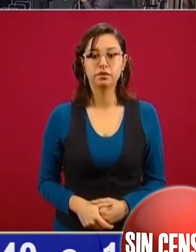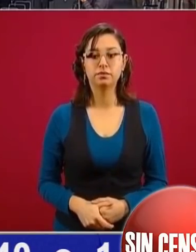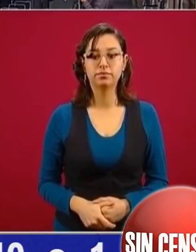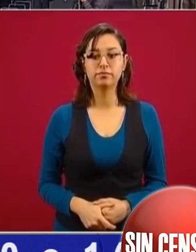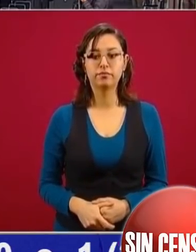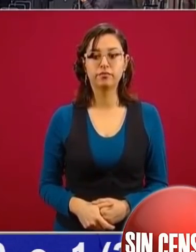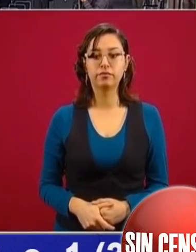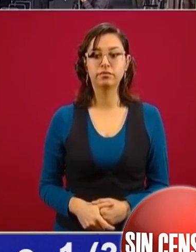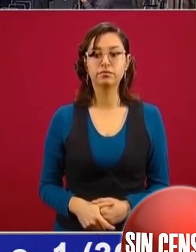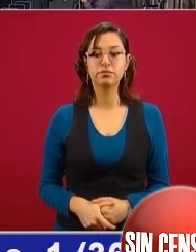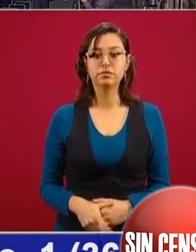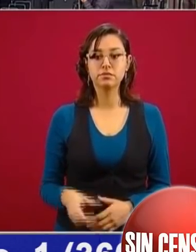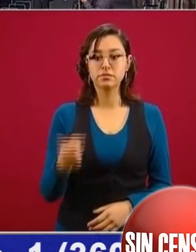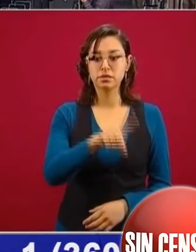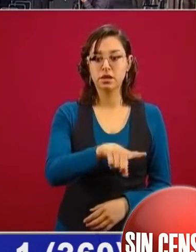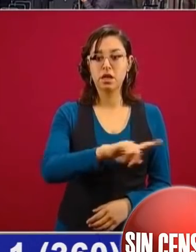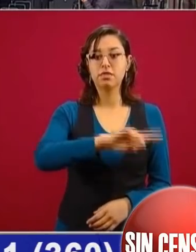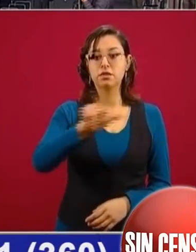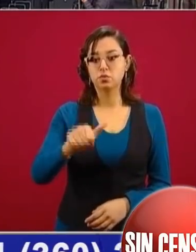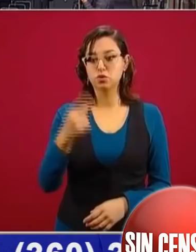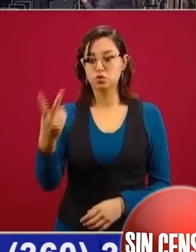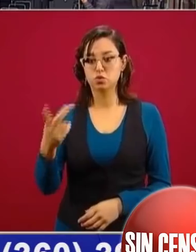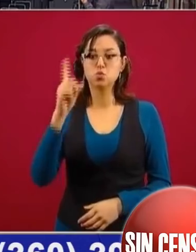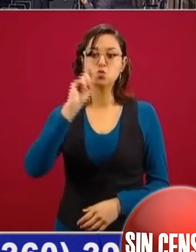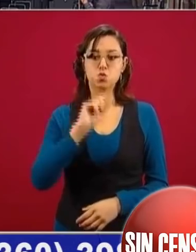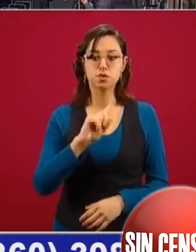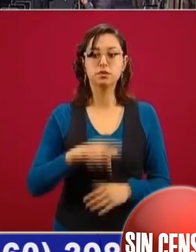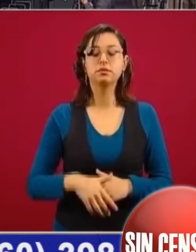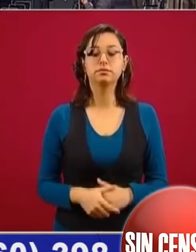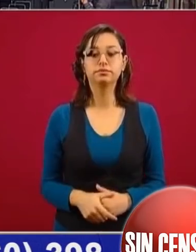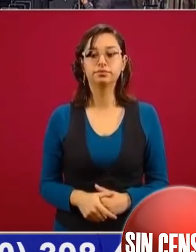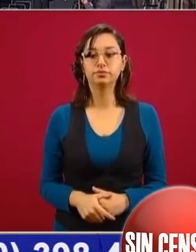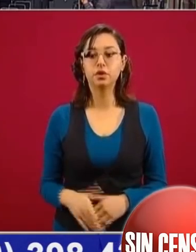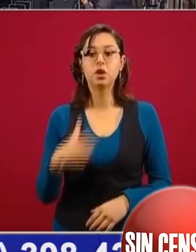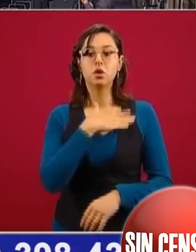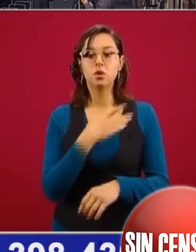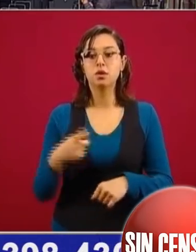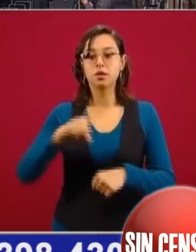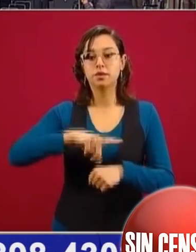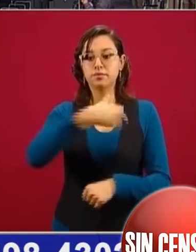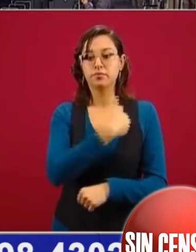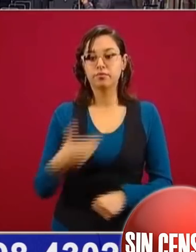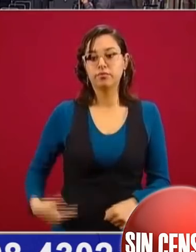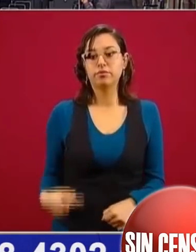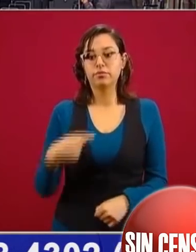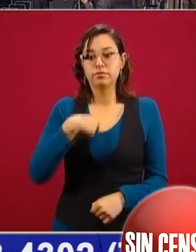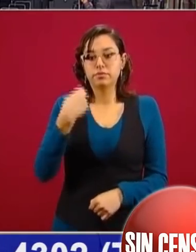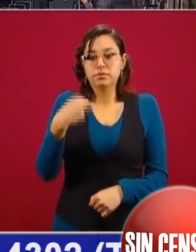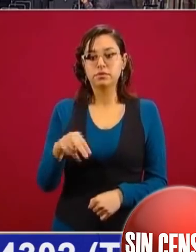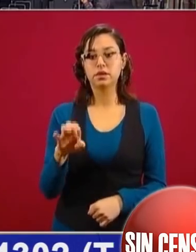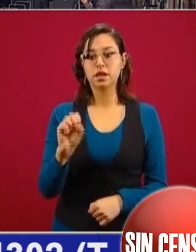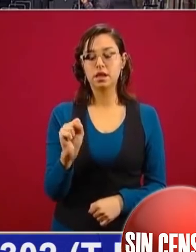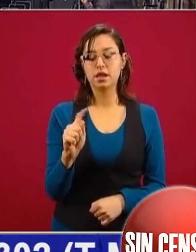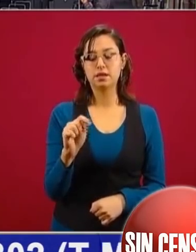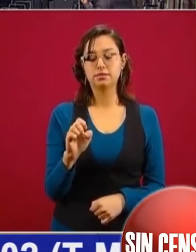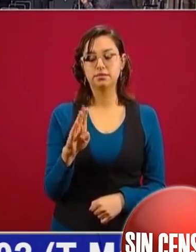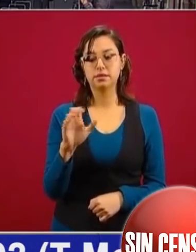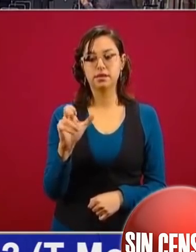Y luego dos compañeras. Gracias. Buenos días, presidente. Esteban Durán, del Grupo México Publica Diario y Jalisco Publica